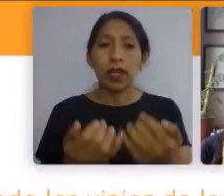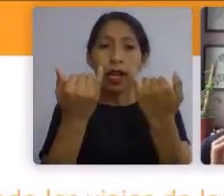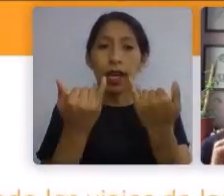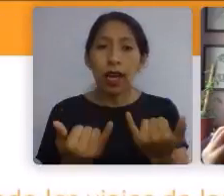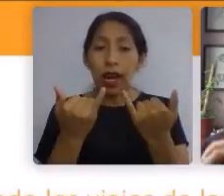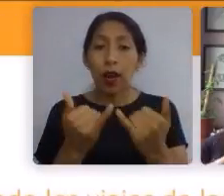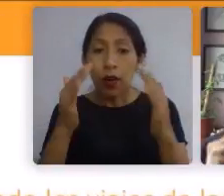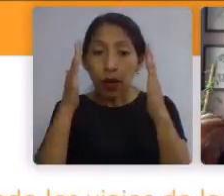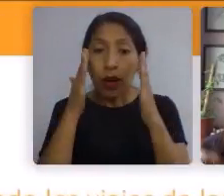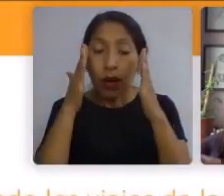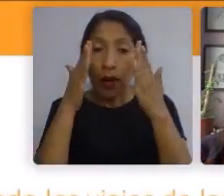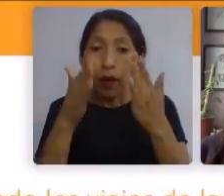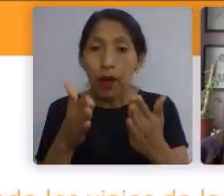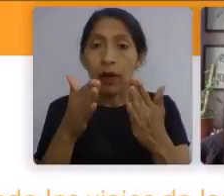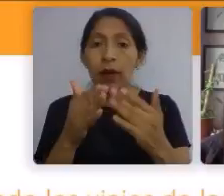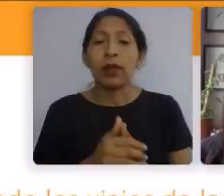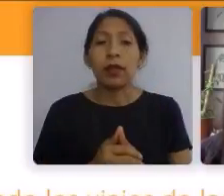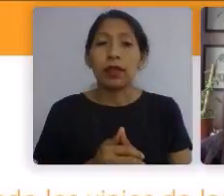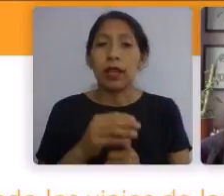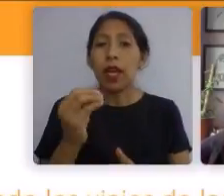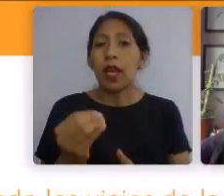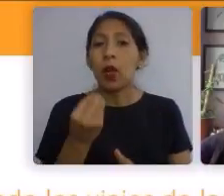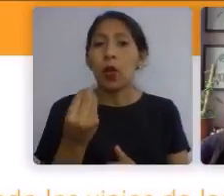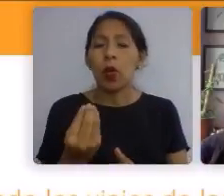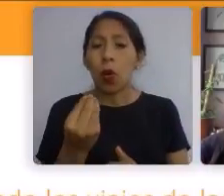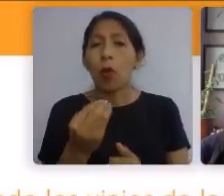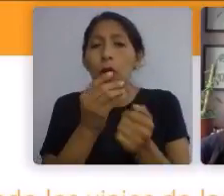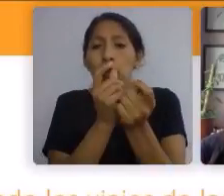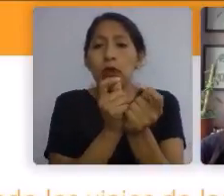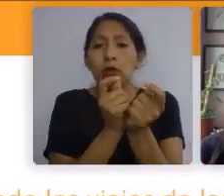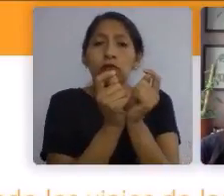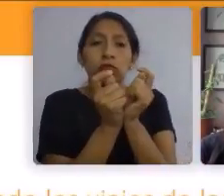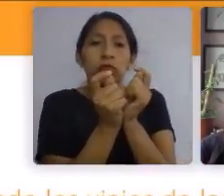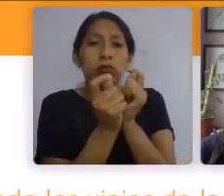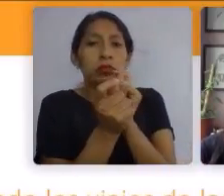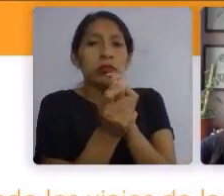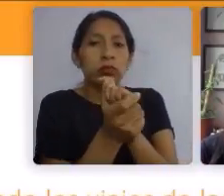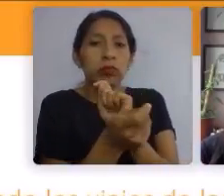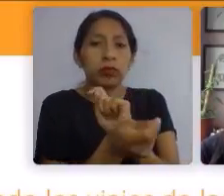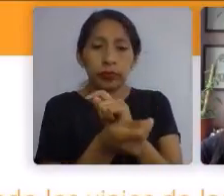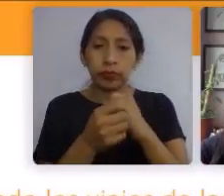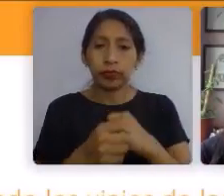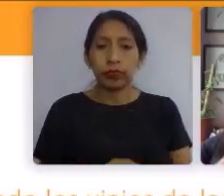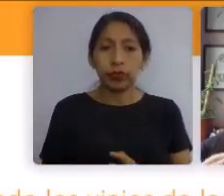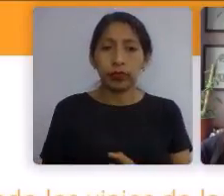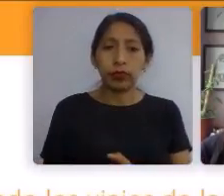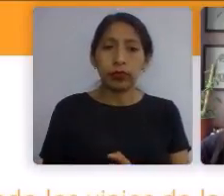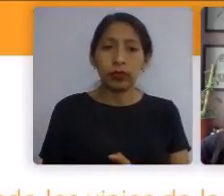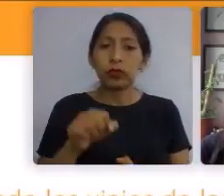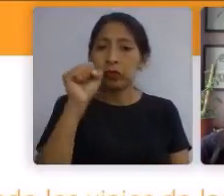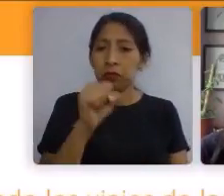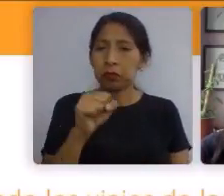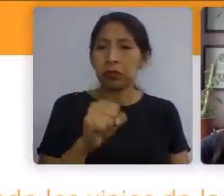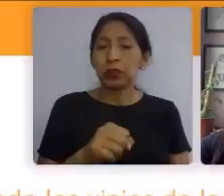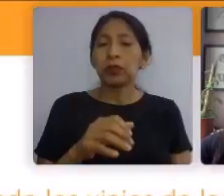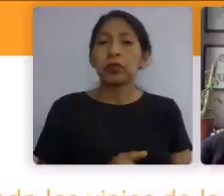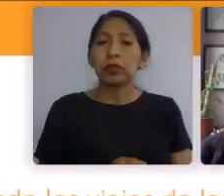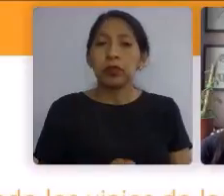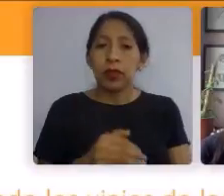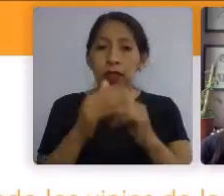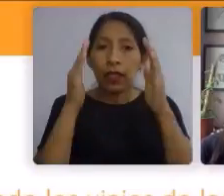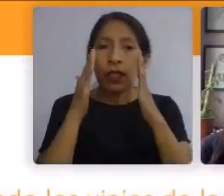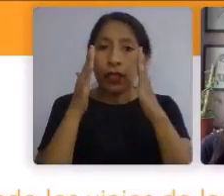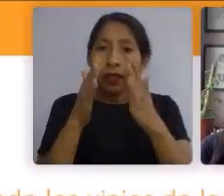a enfocarnos un poco en cómo hemos ido evolucionando. ¿Sí? De hecho, esto es un poco la mirada de